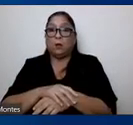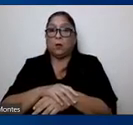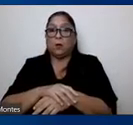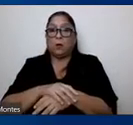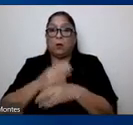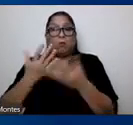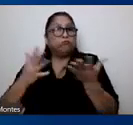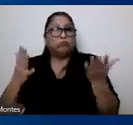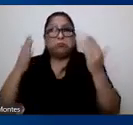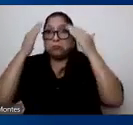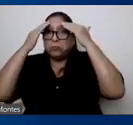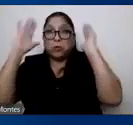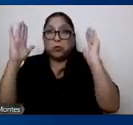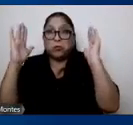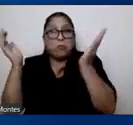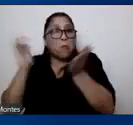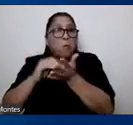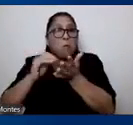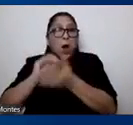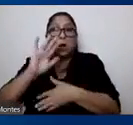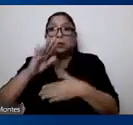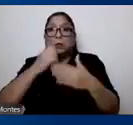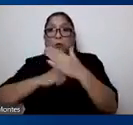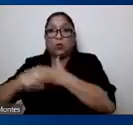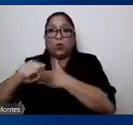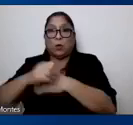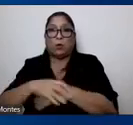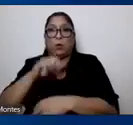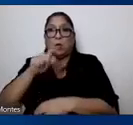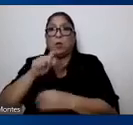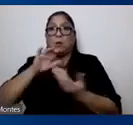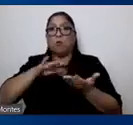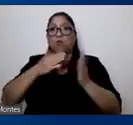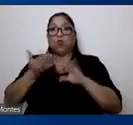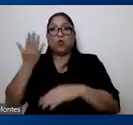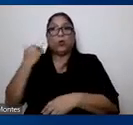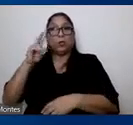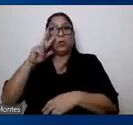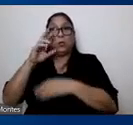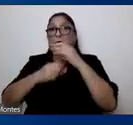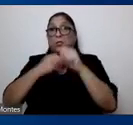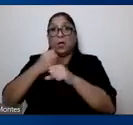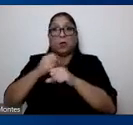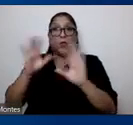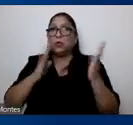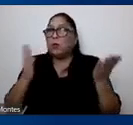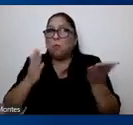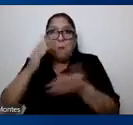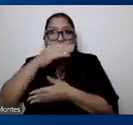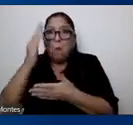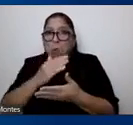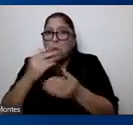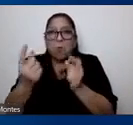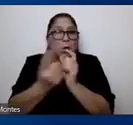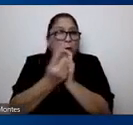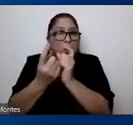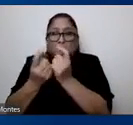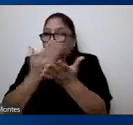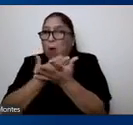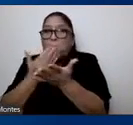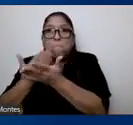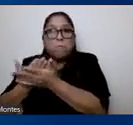no se supo más de su hijo. La señora Mendoza falleció hace 3 años y nunca pudo encontrar alguna